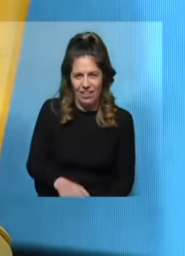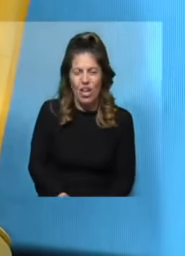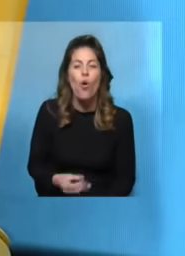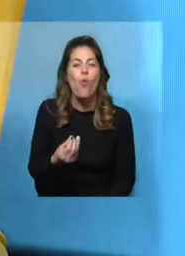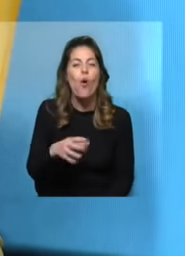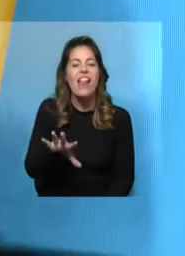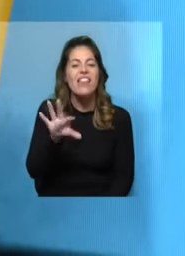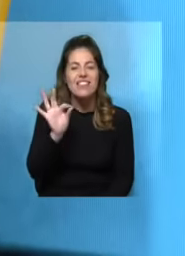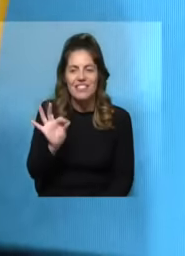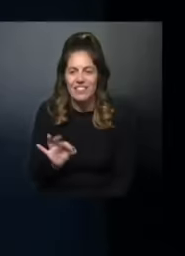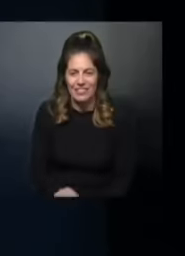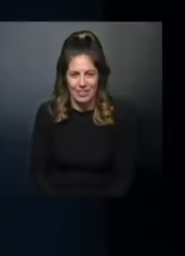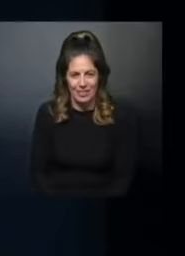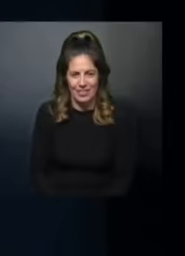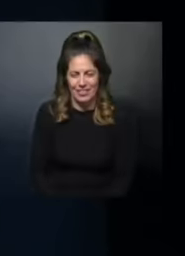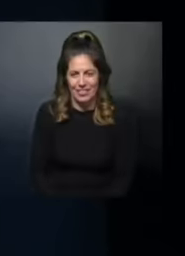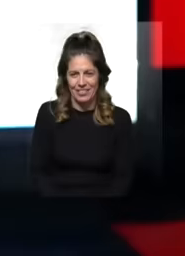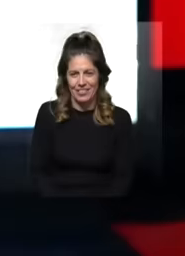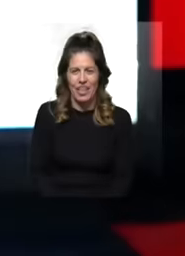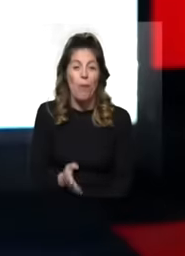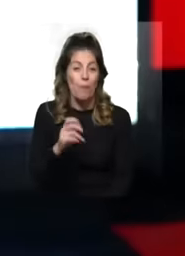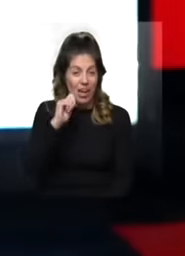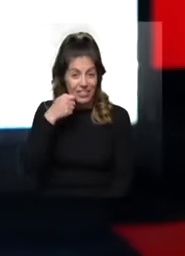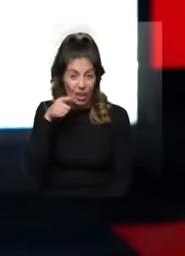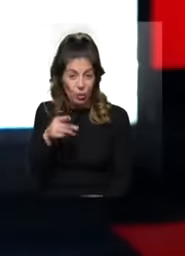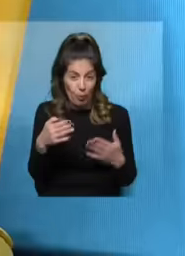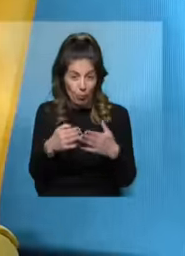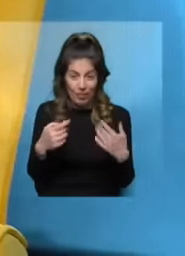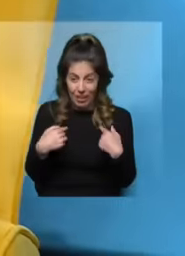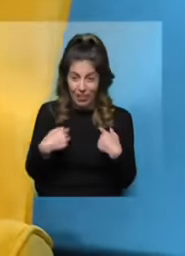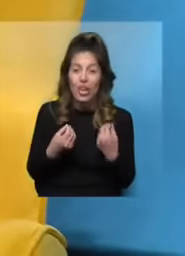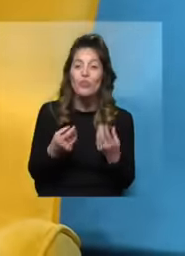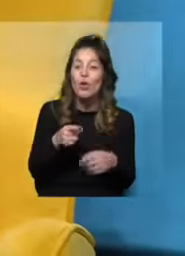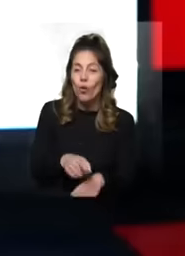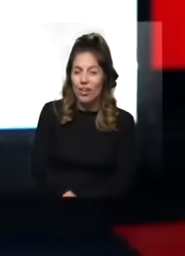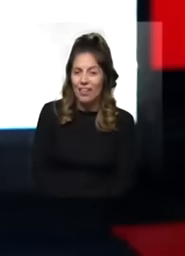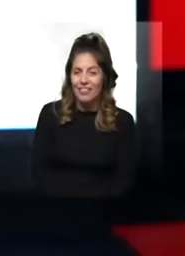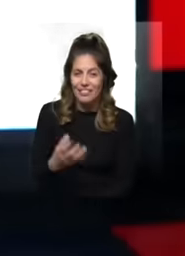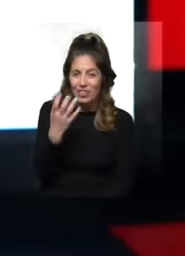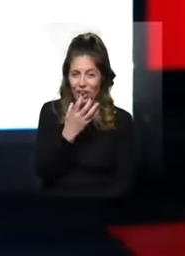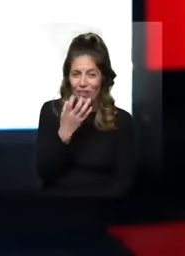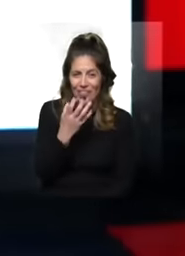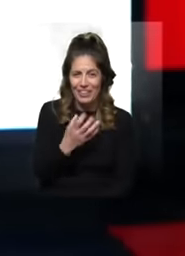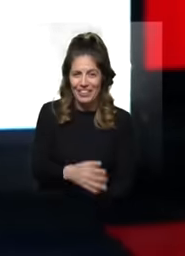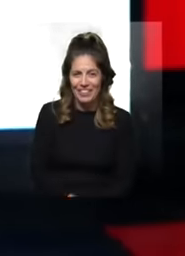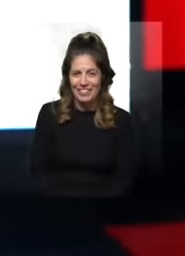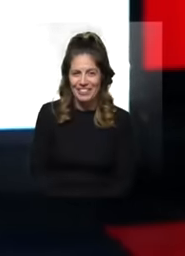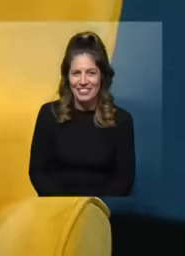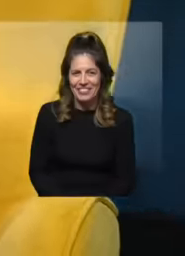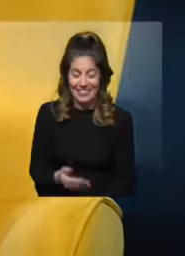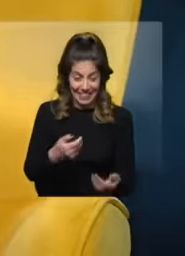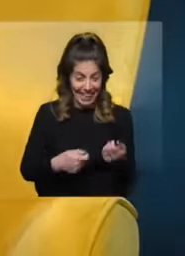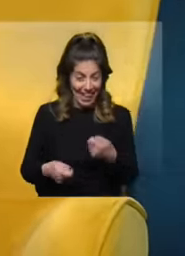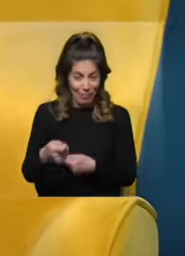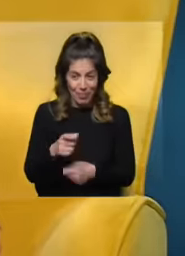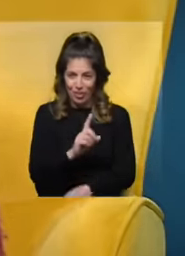¿cuál elegirías? ¿Cuál elegirías? Pero mucho más linda tu pregunta que la mía. ¿Así a la tuya cuál era? Es horrible. Te la cambio si querés. No,